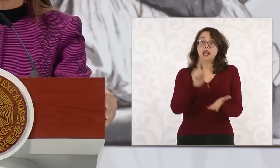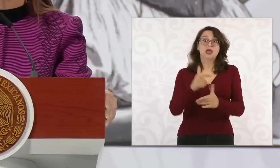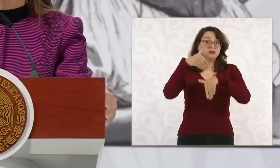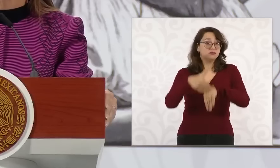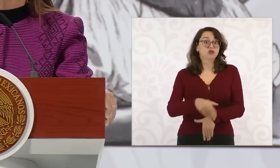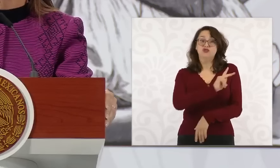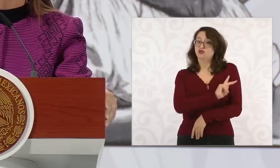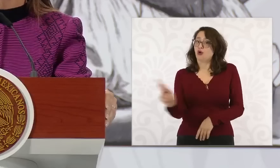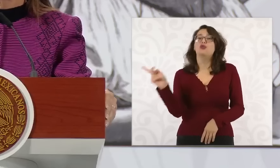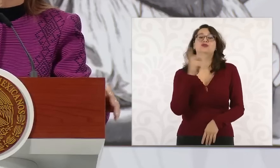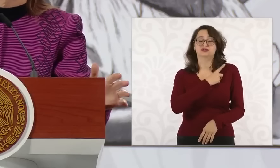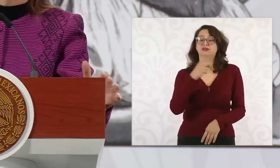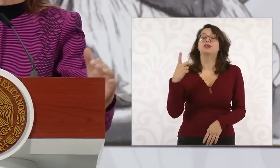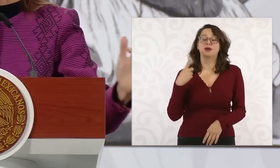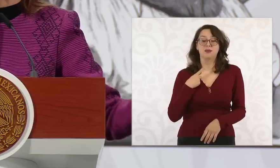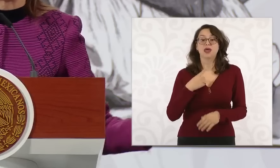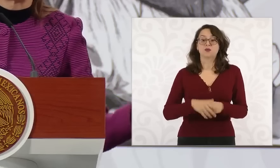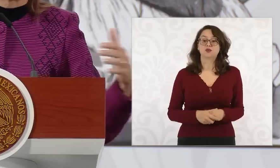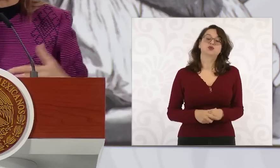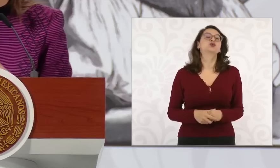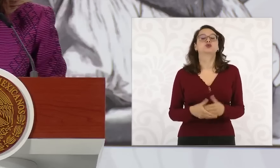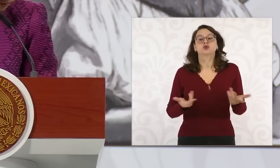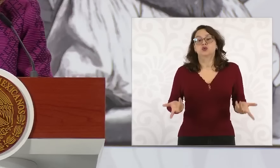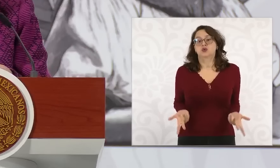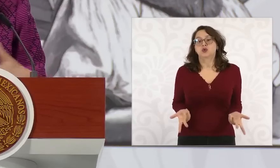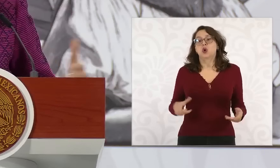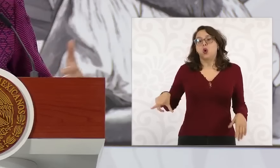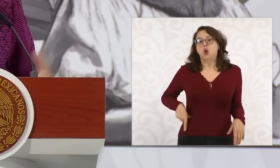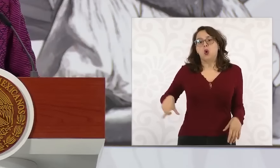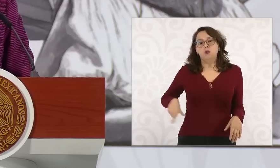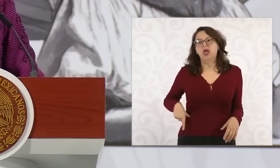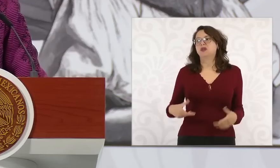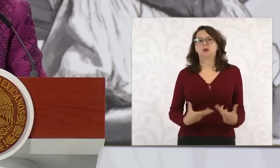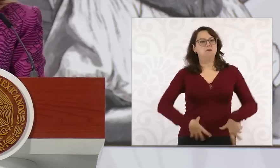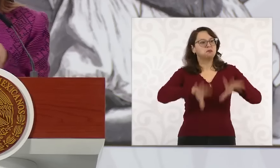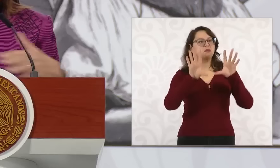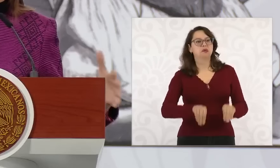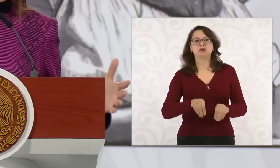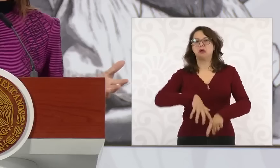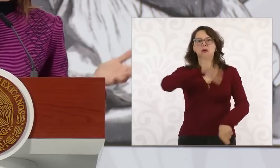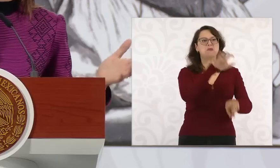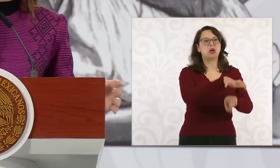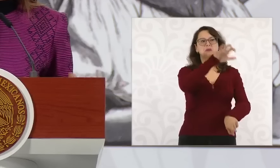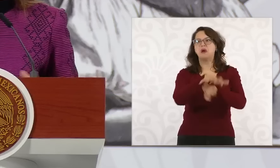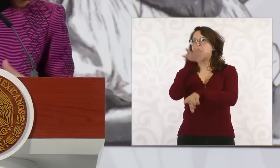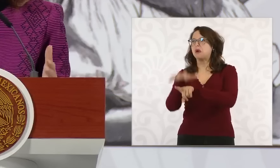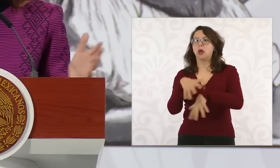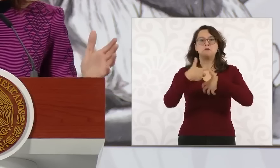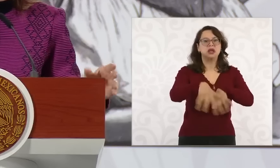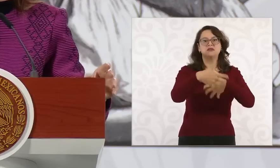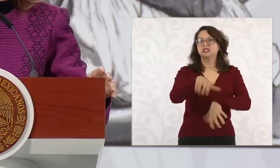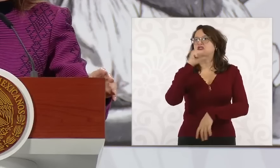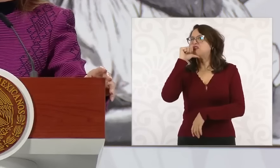país. Claro, si hubiera represión, si hubiera pensamiento único, si no se permitieran las manifestaciones, si, bueno,